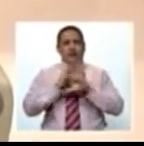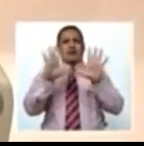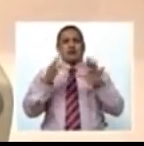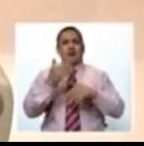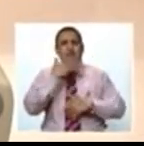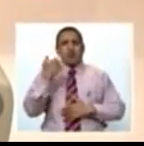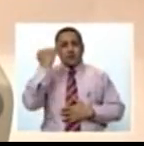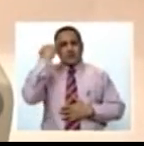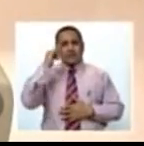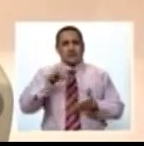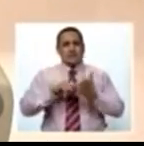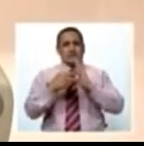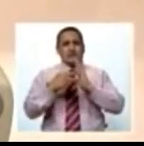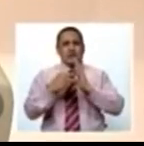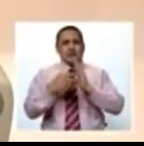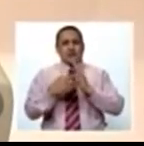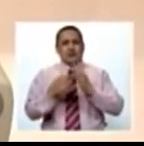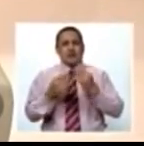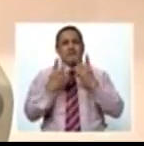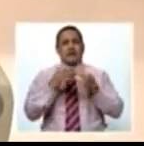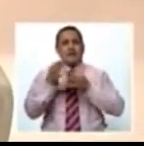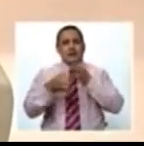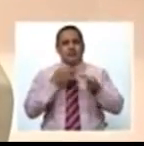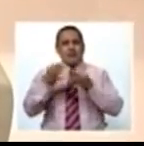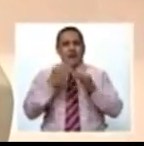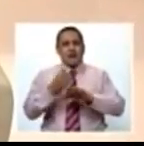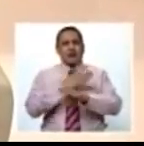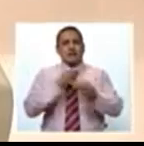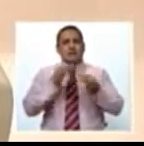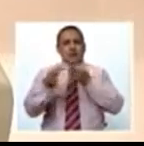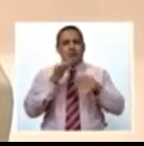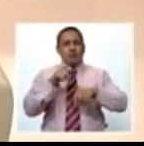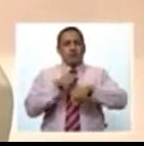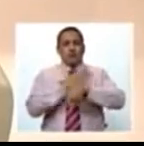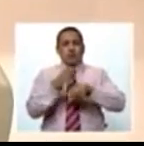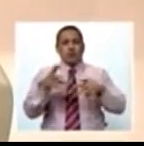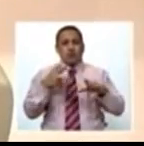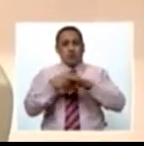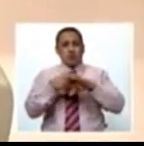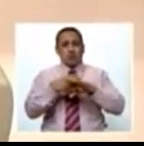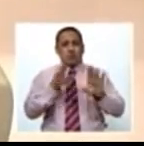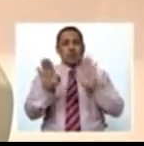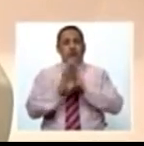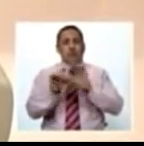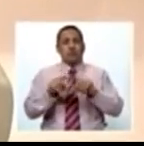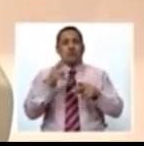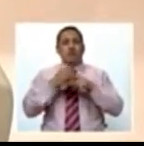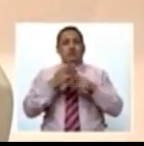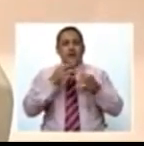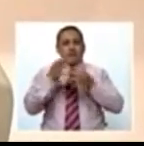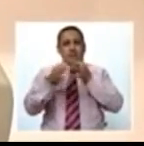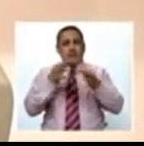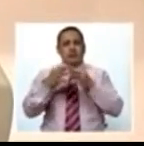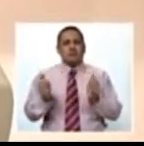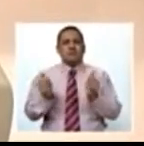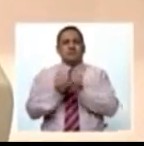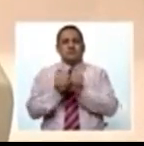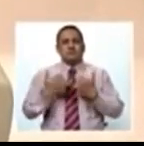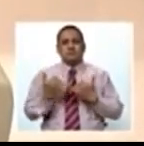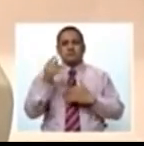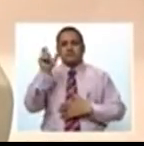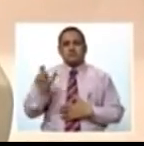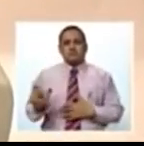idea de lo que se habla cuando hablamos de plazo razonable, aunque un poco su nombre mismo lo dice. Nos acompaña ahora